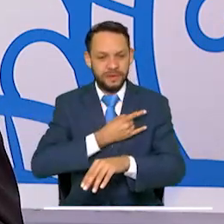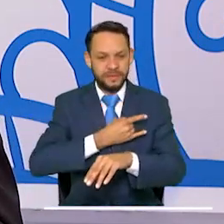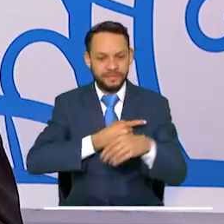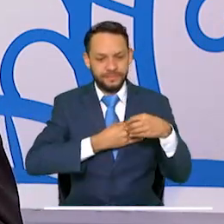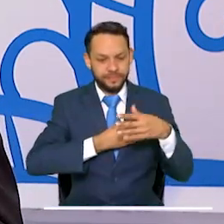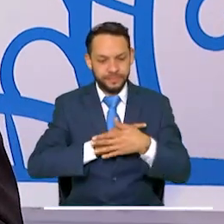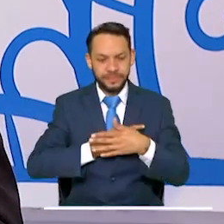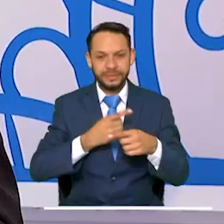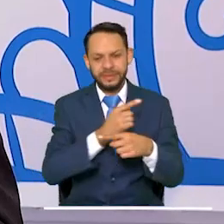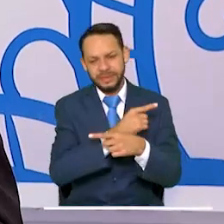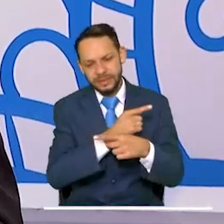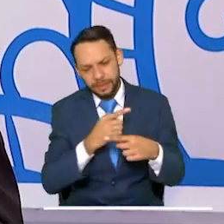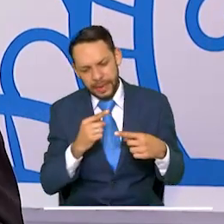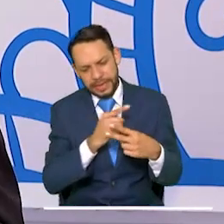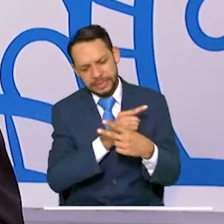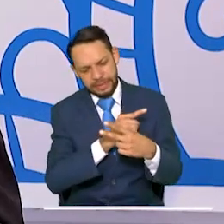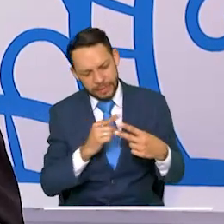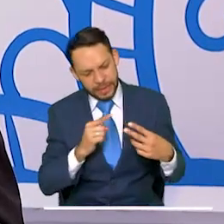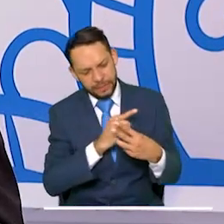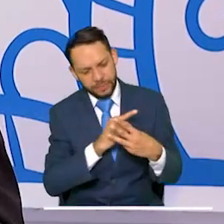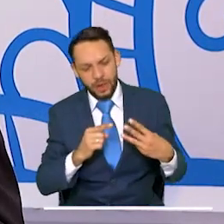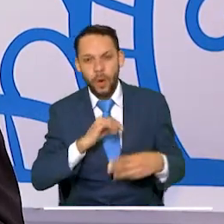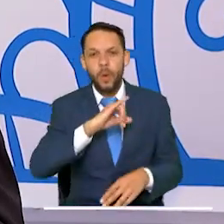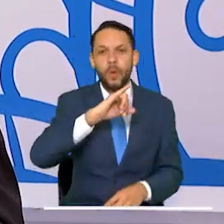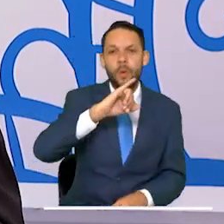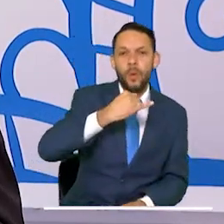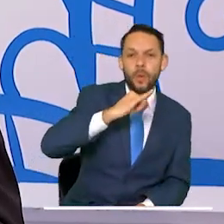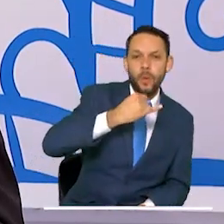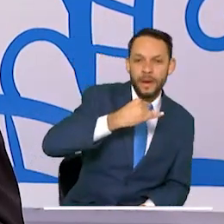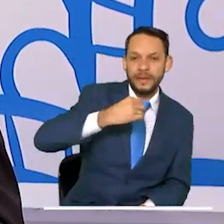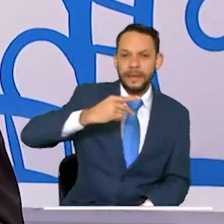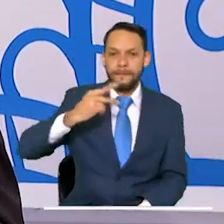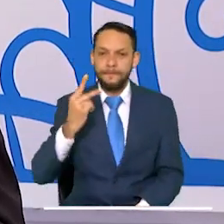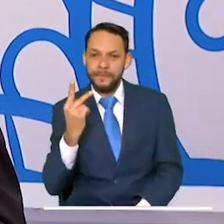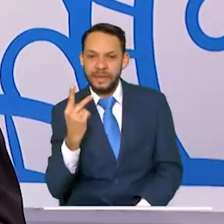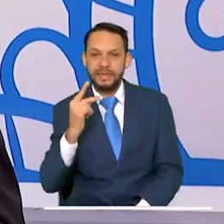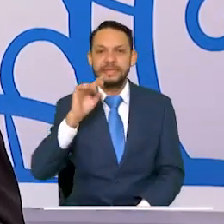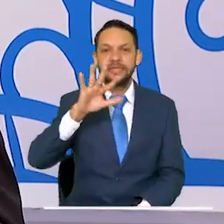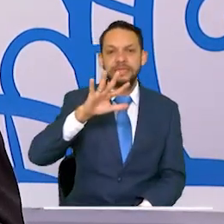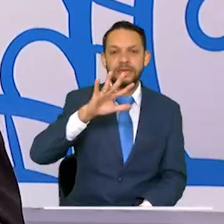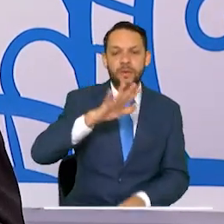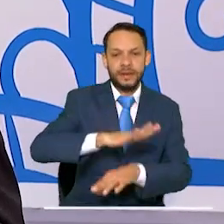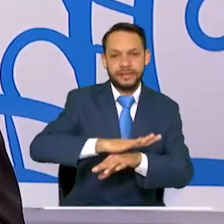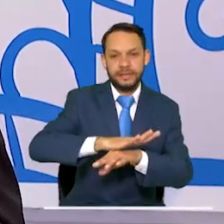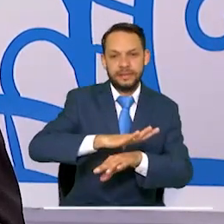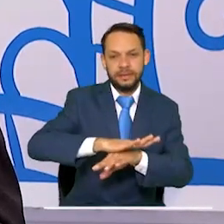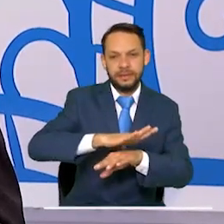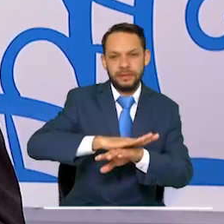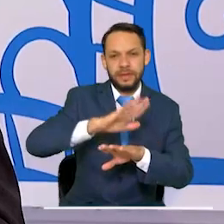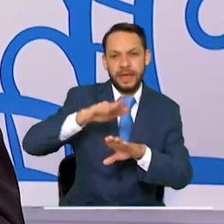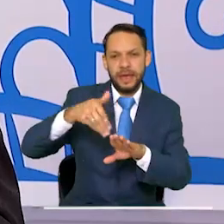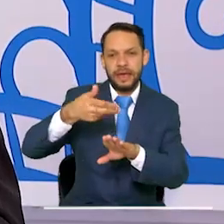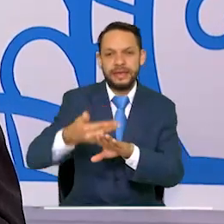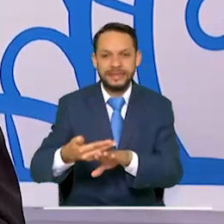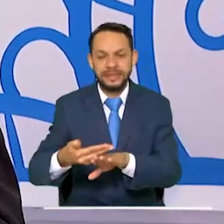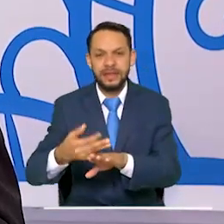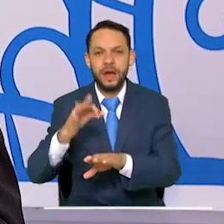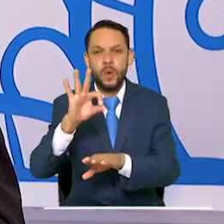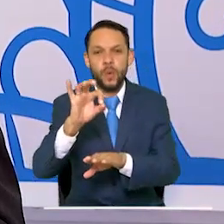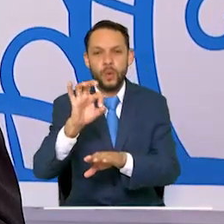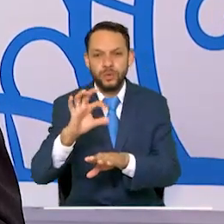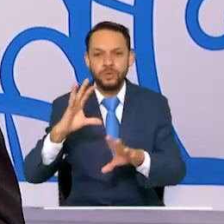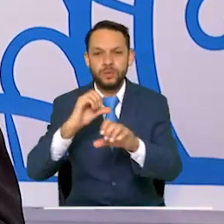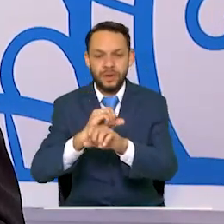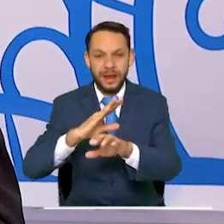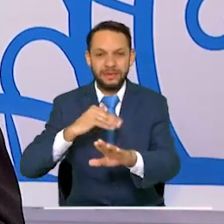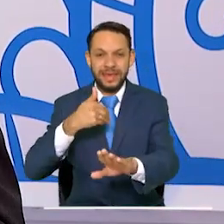cada semana los días jueves y viernes de 5 a 8 de la noche en modalidad virtual. Vamos